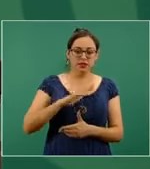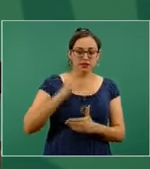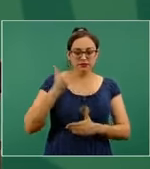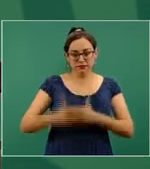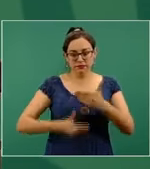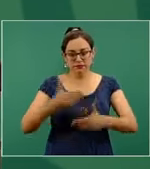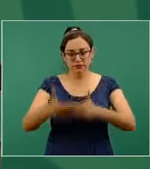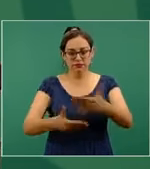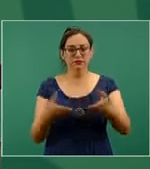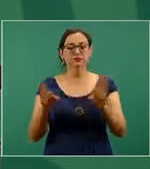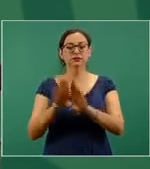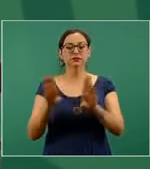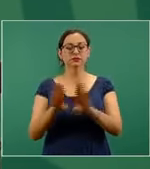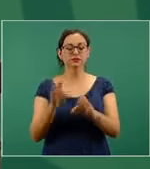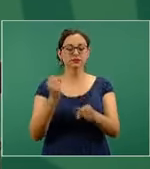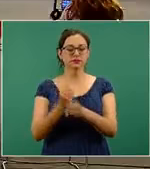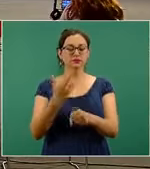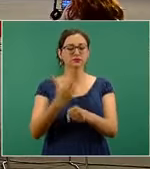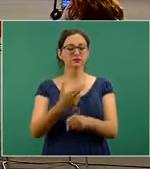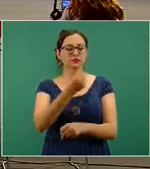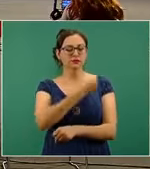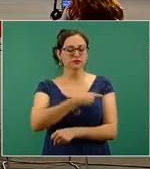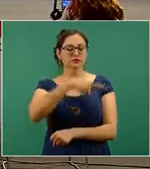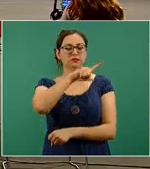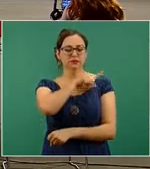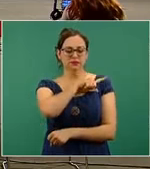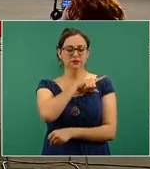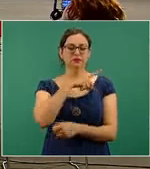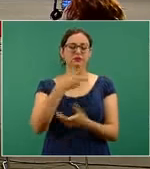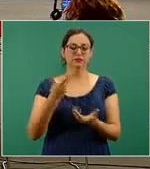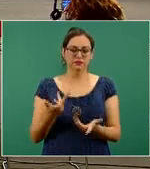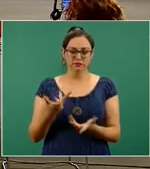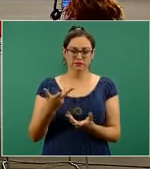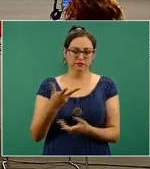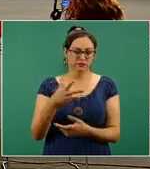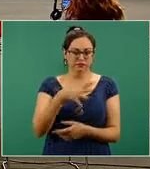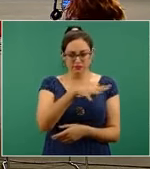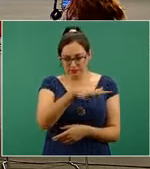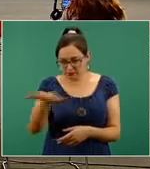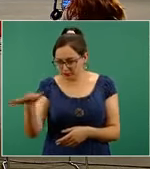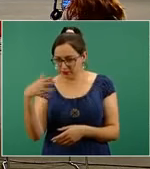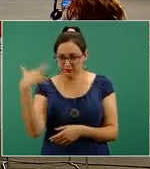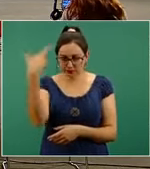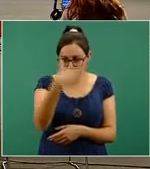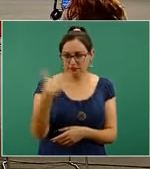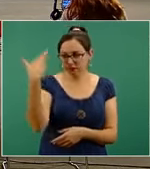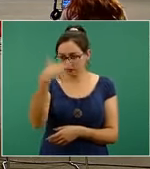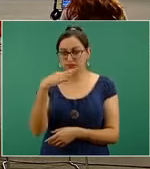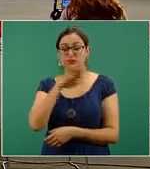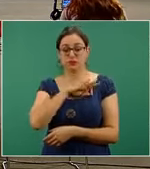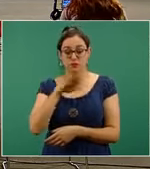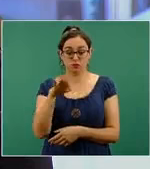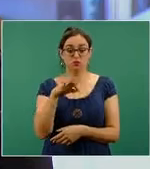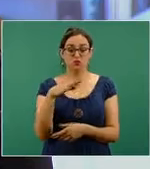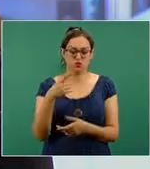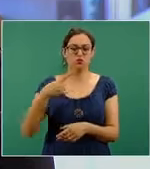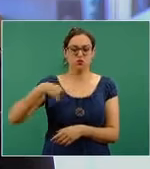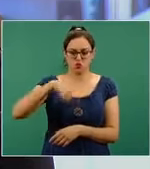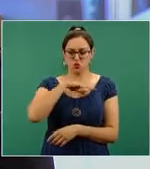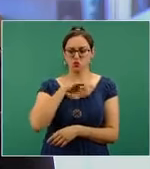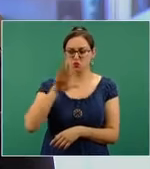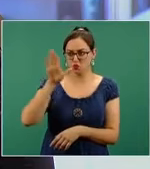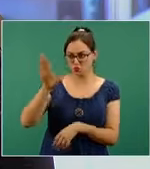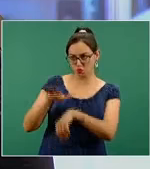la Secretaría de Salud, sobre todo en aquellos que son los de población general. Podemos preparar, es decir, vamos